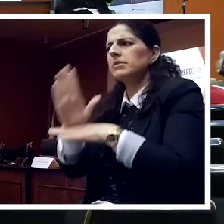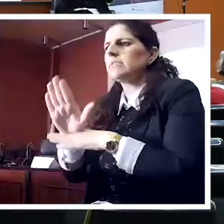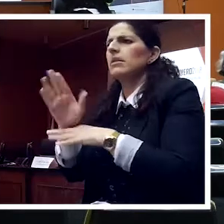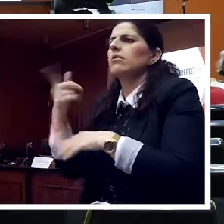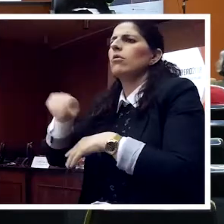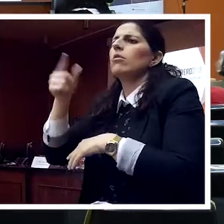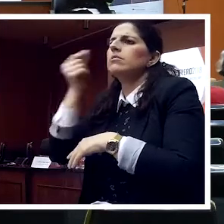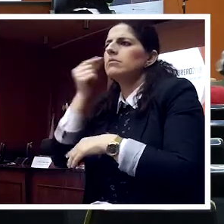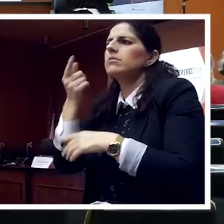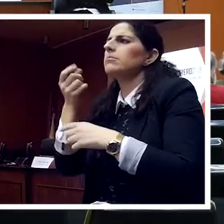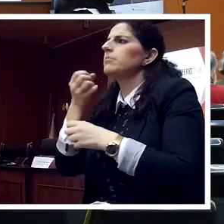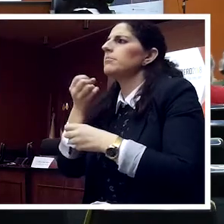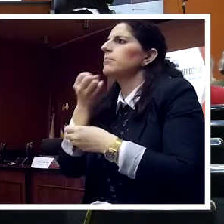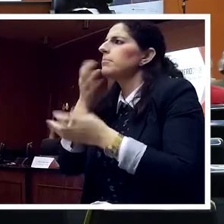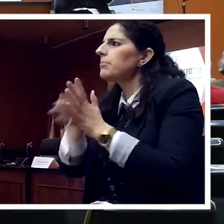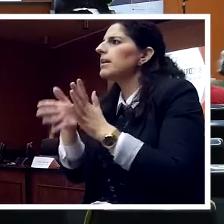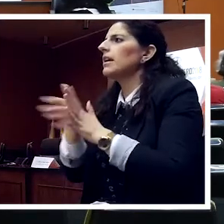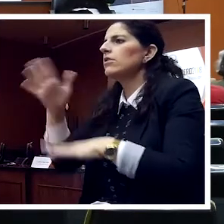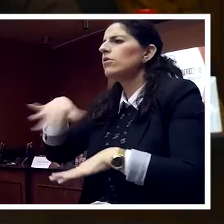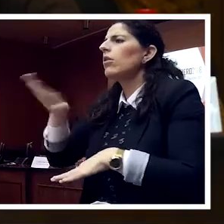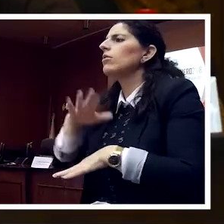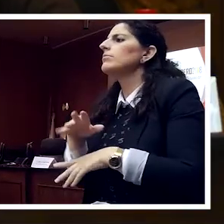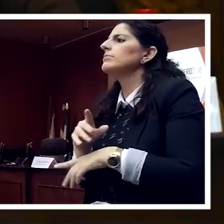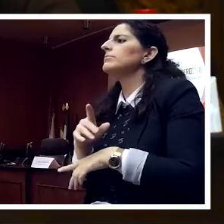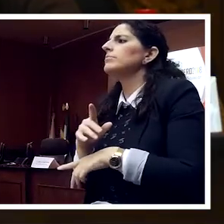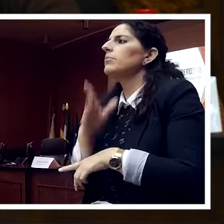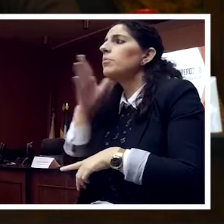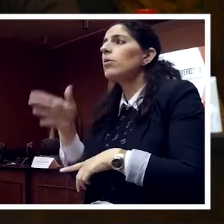poner en voz, porque